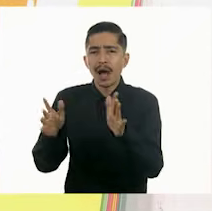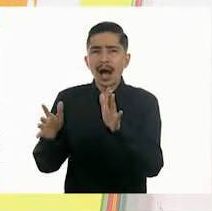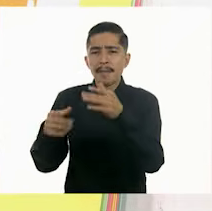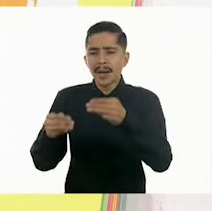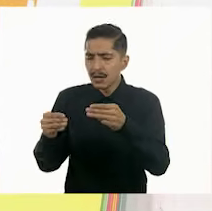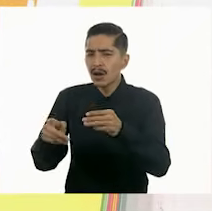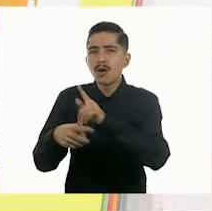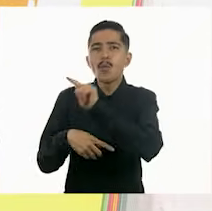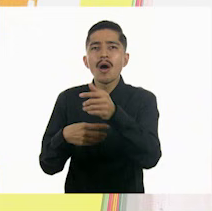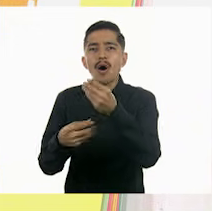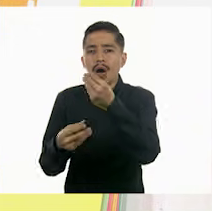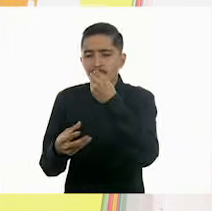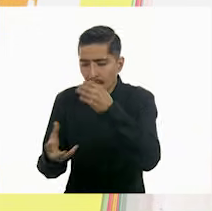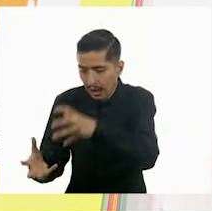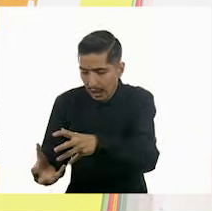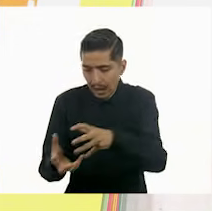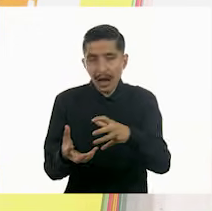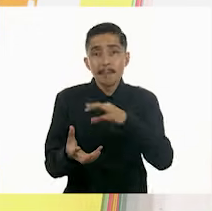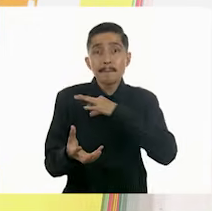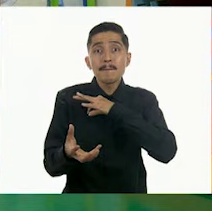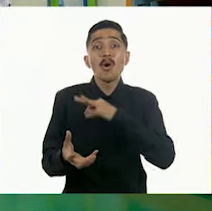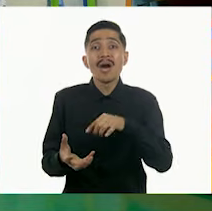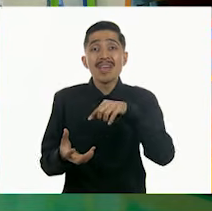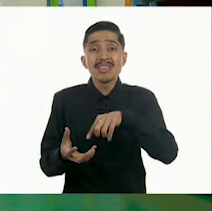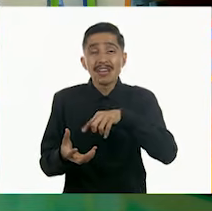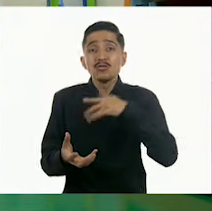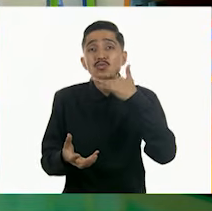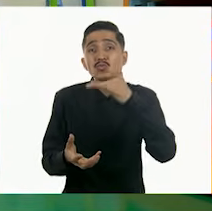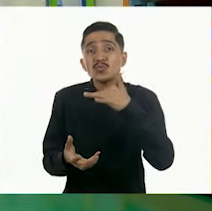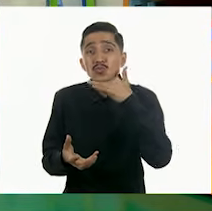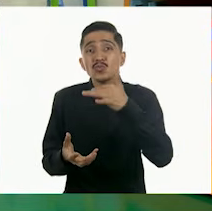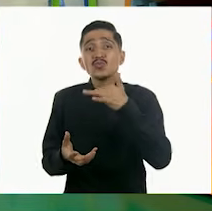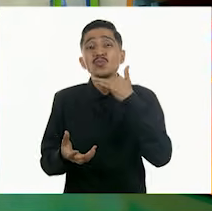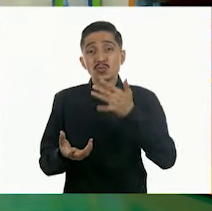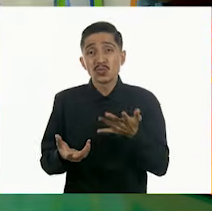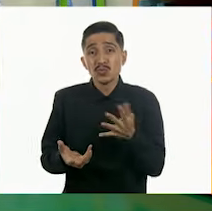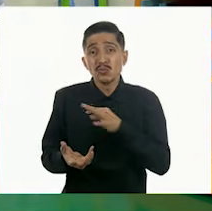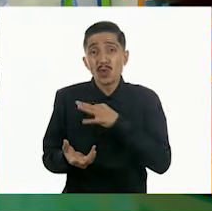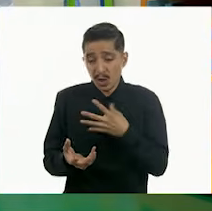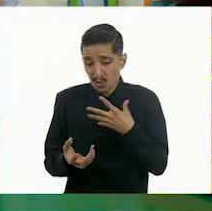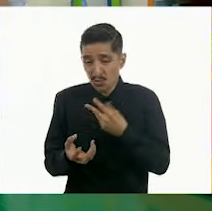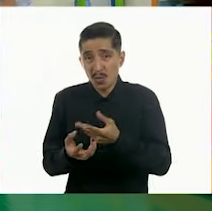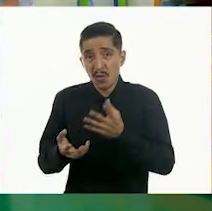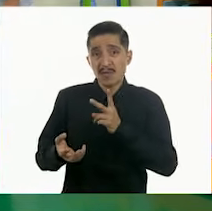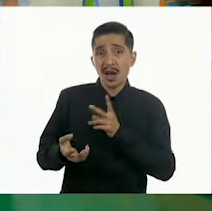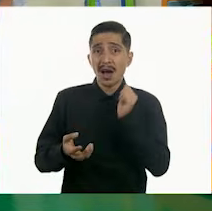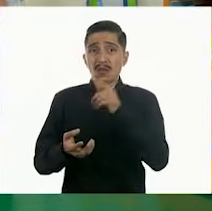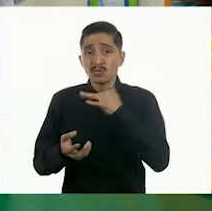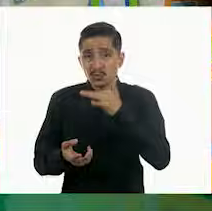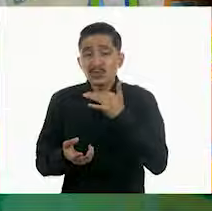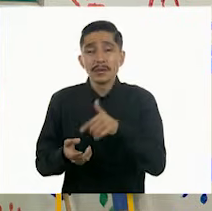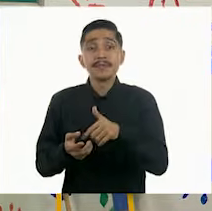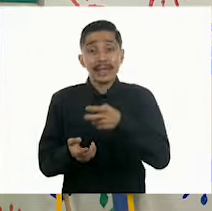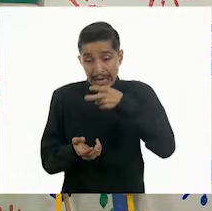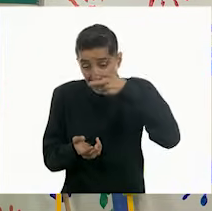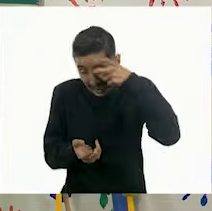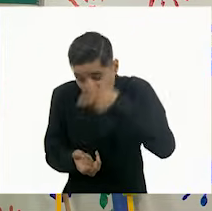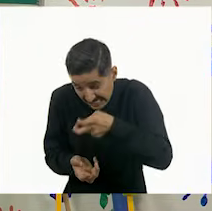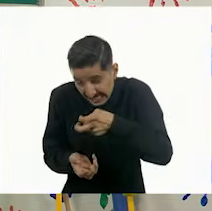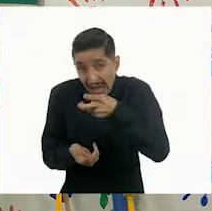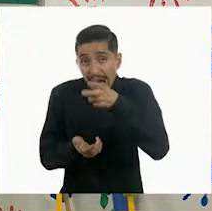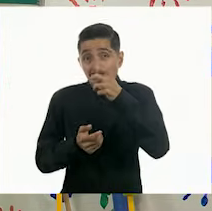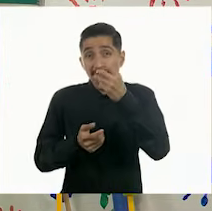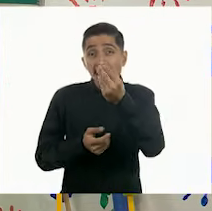alimentos ahí pueden contaminarse. Se pueden contaminar. Se pueden contaminar. Muy bien. Y estos alimentos contaminados